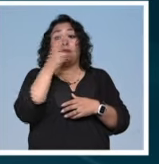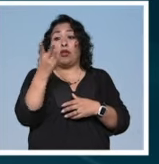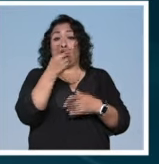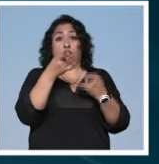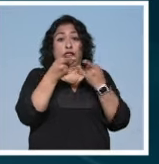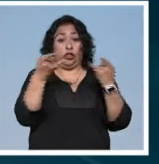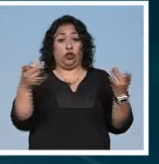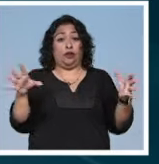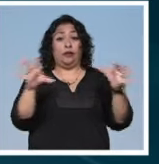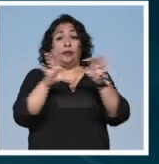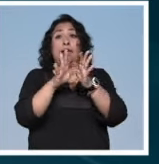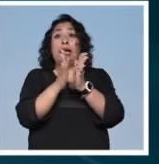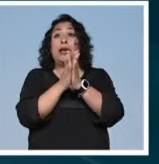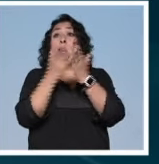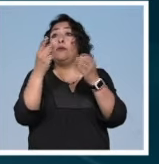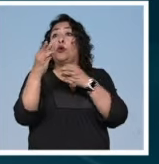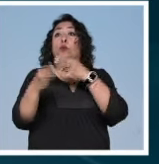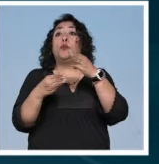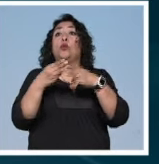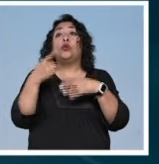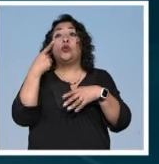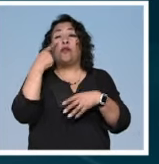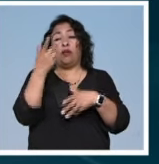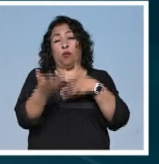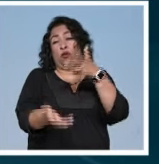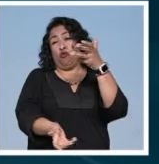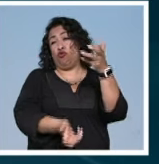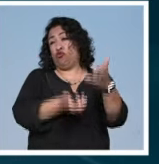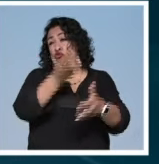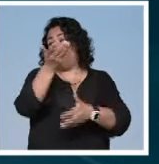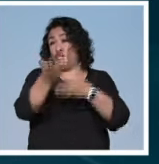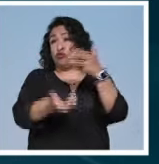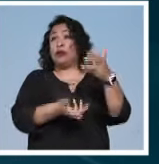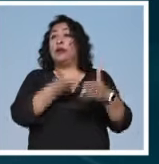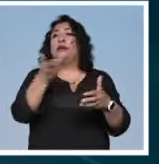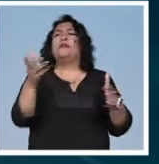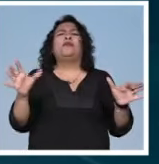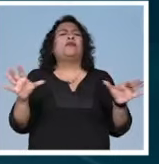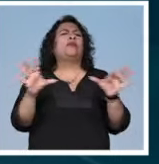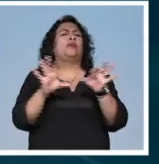historias se cruzan en la novela El mundo que vimos arder. Los une